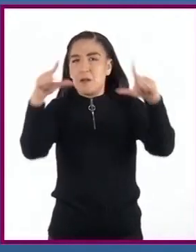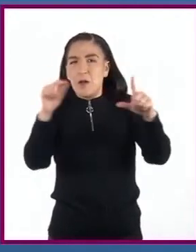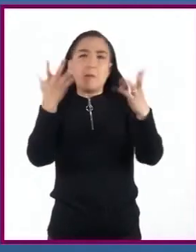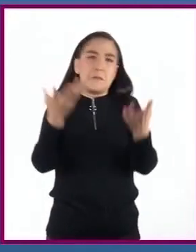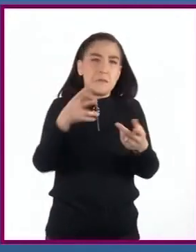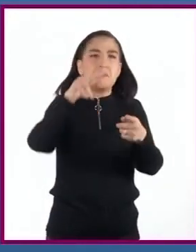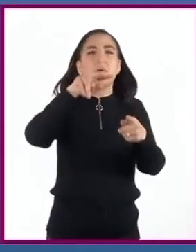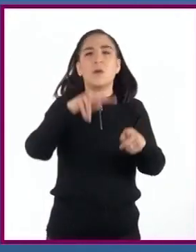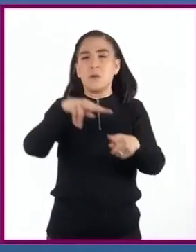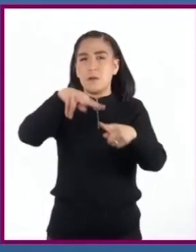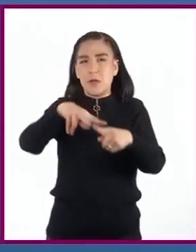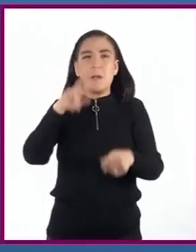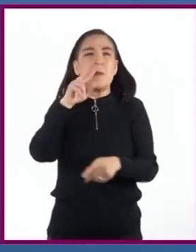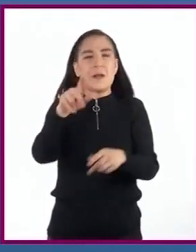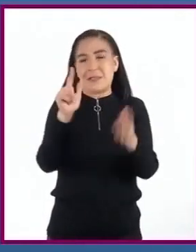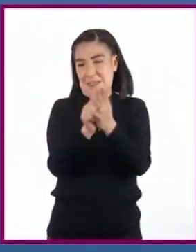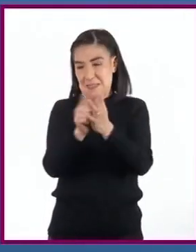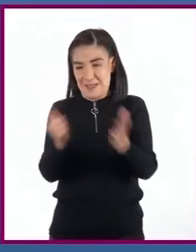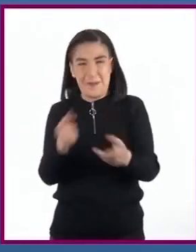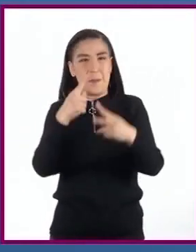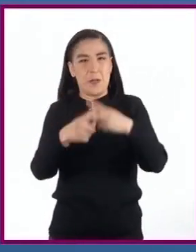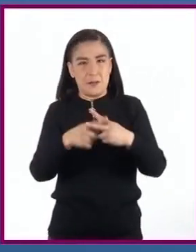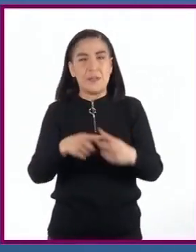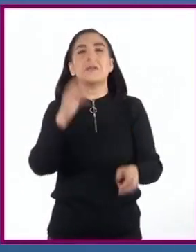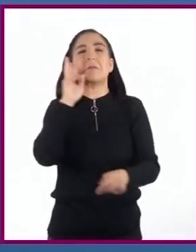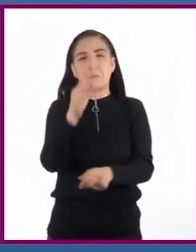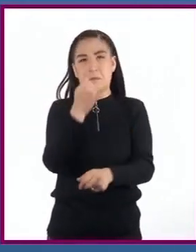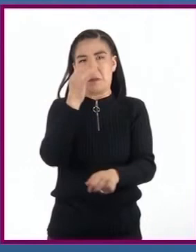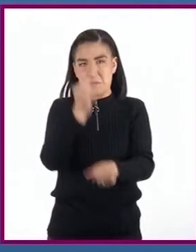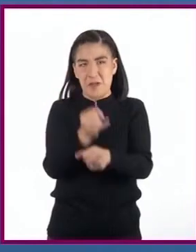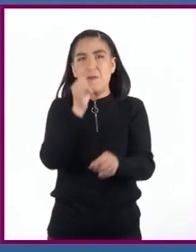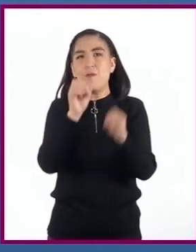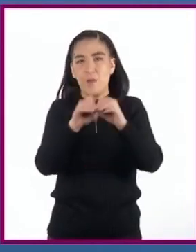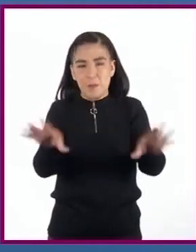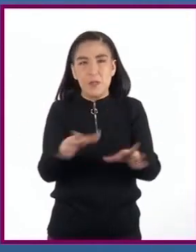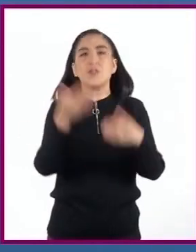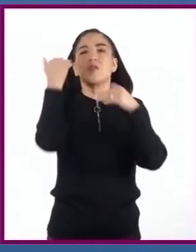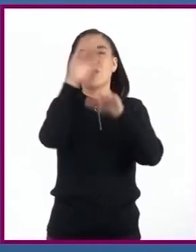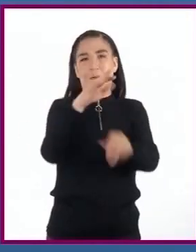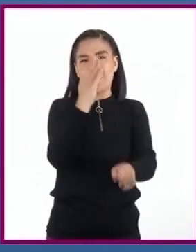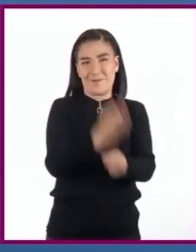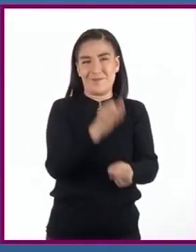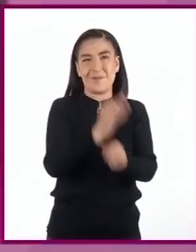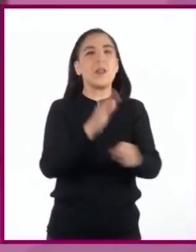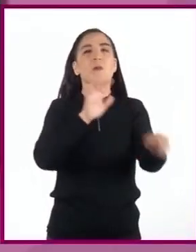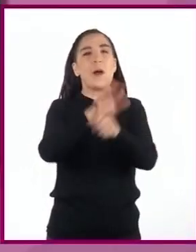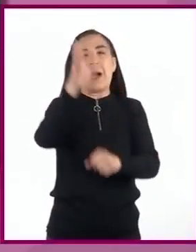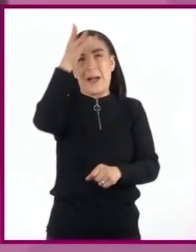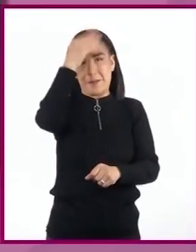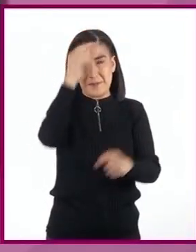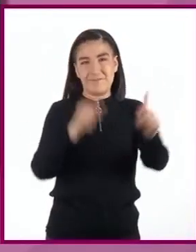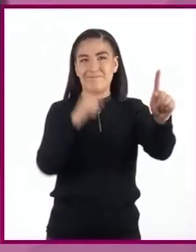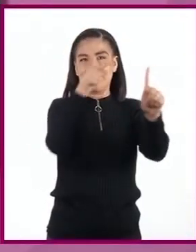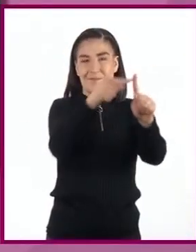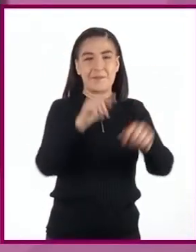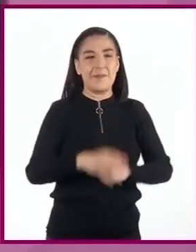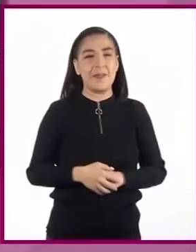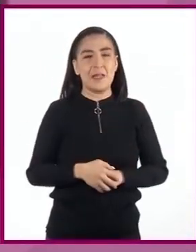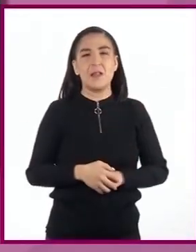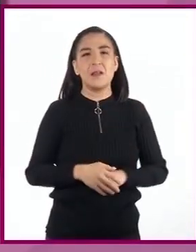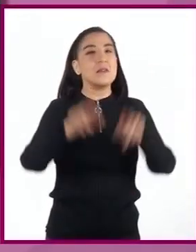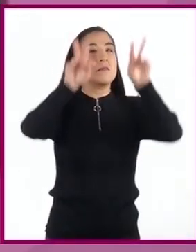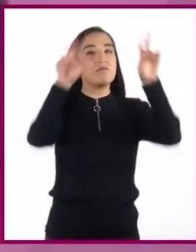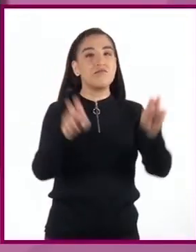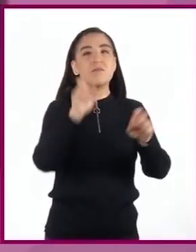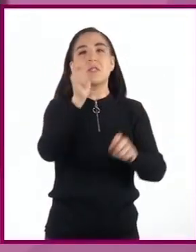libro de texto pueden encontrar la siguiente información referente al aprendizaje esperado. Llamamos